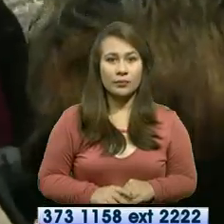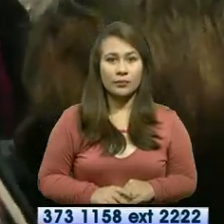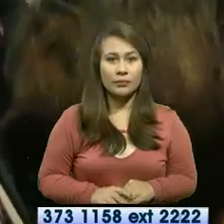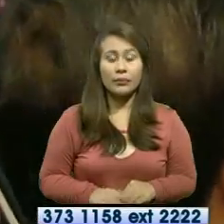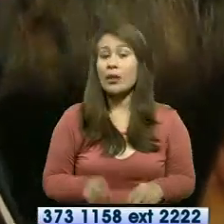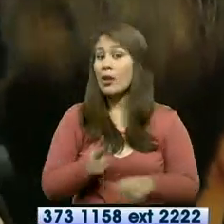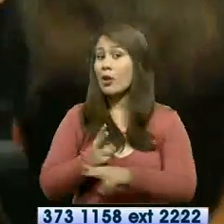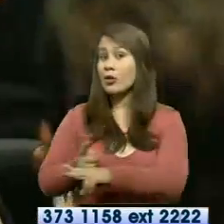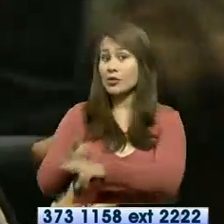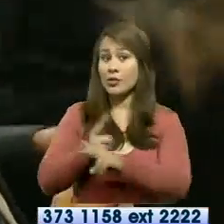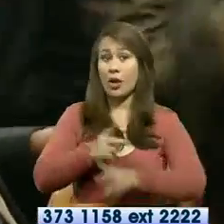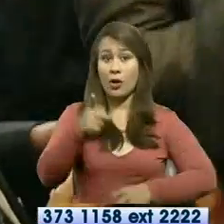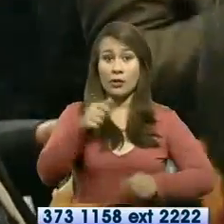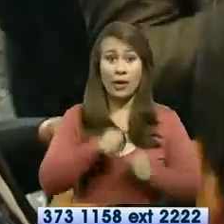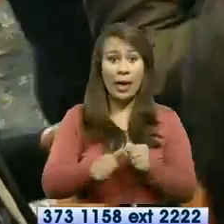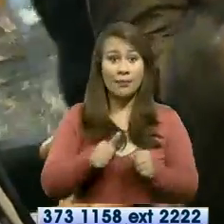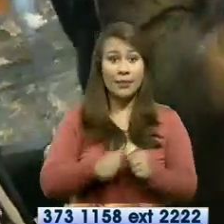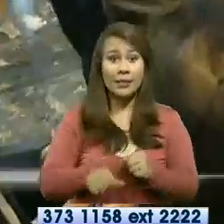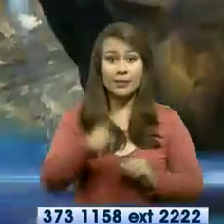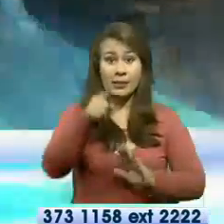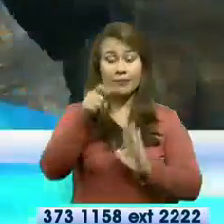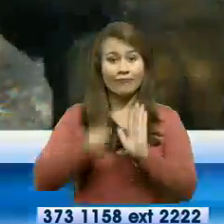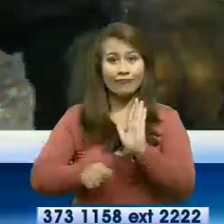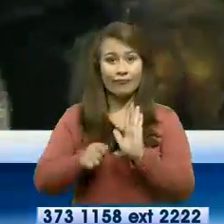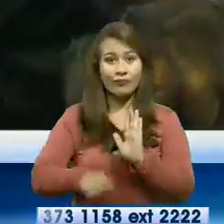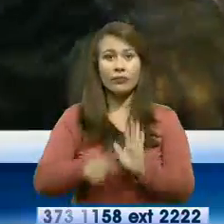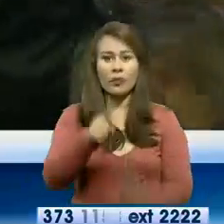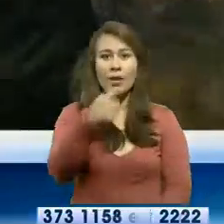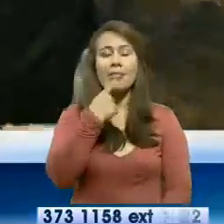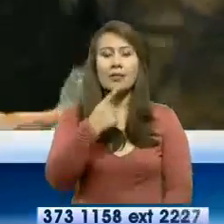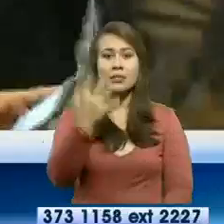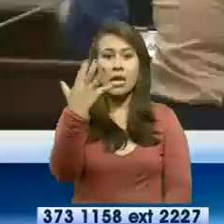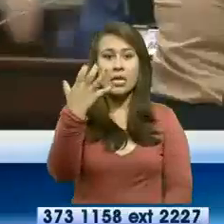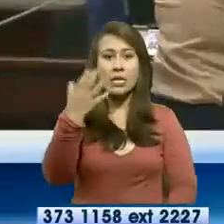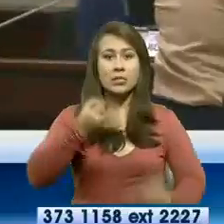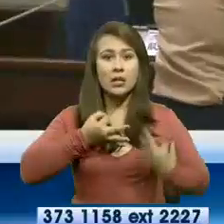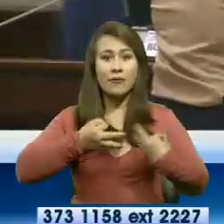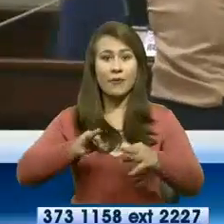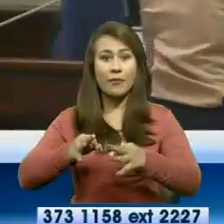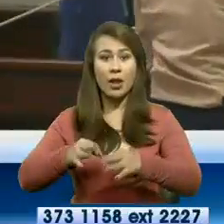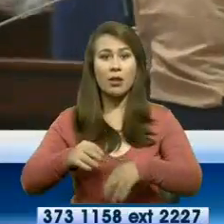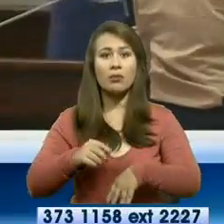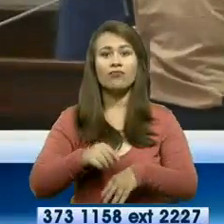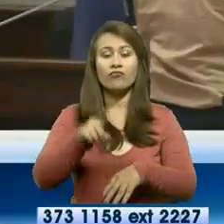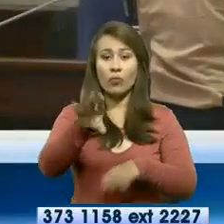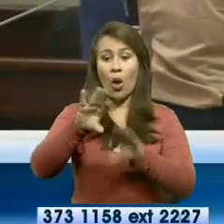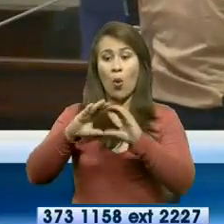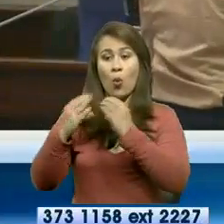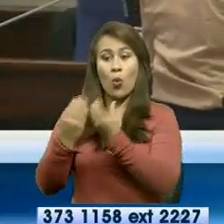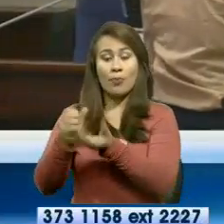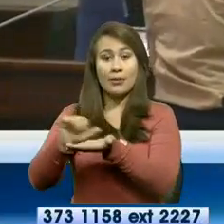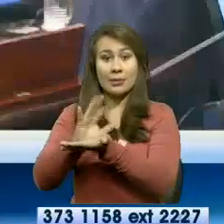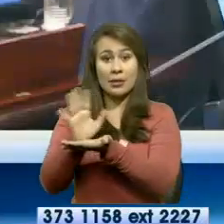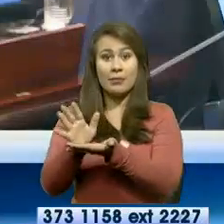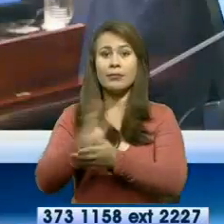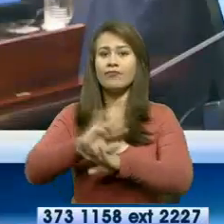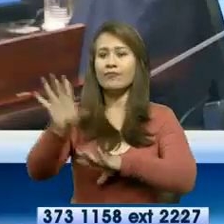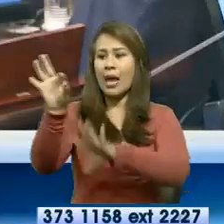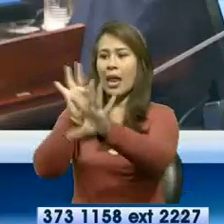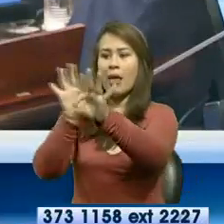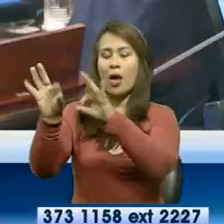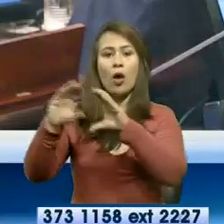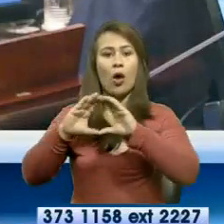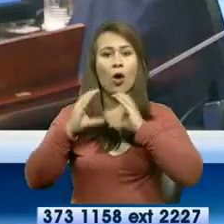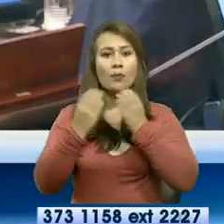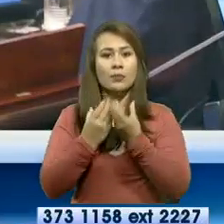El Consejo de Administración Legislativa, CAL, confirmó que este 15 de febrero el Pleno de la Asamblea Nacional deberá conformar la comisión